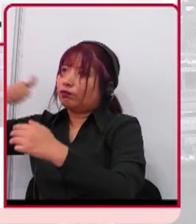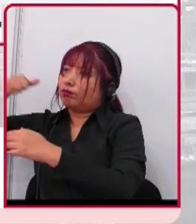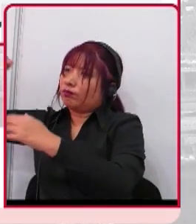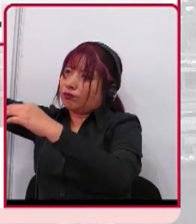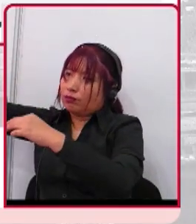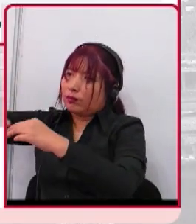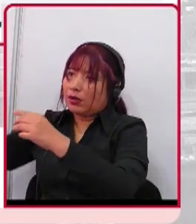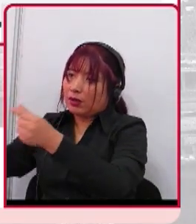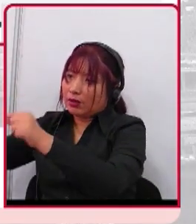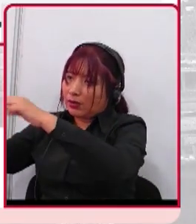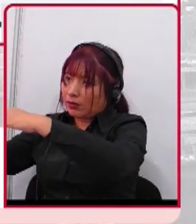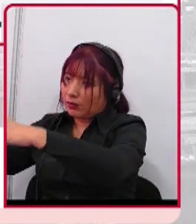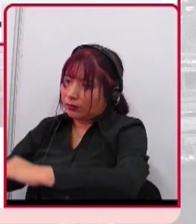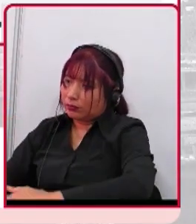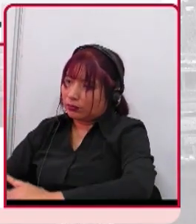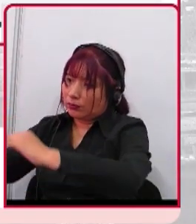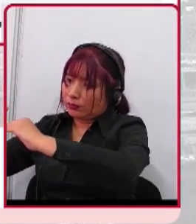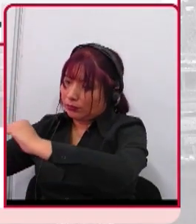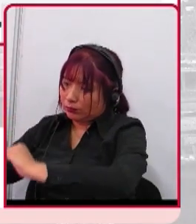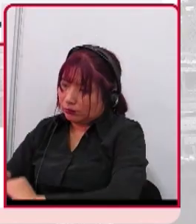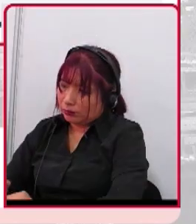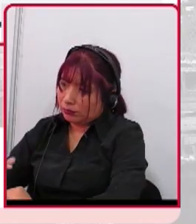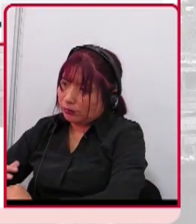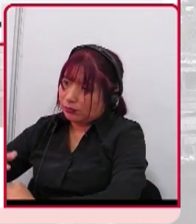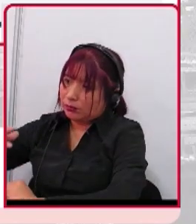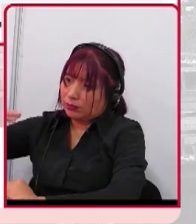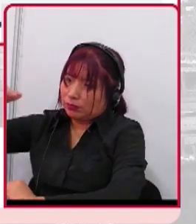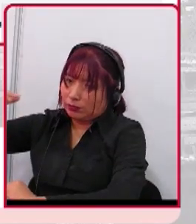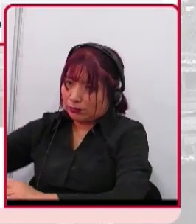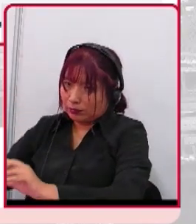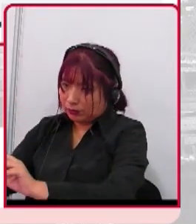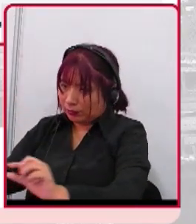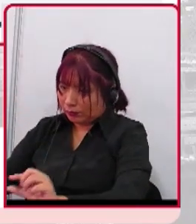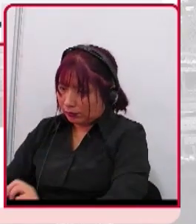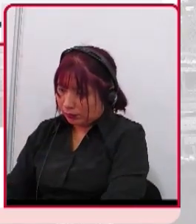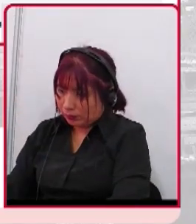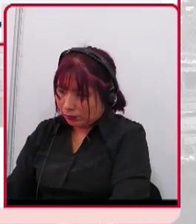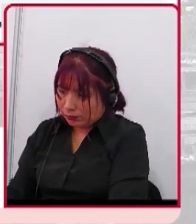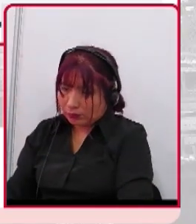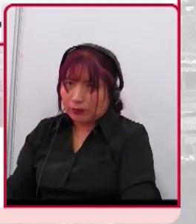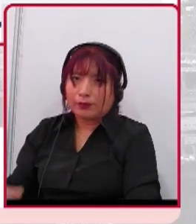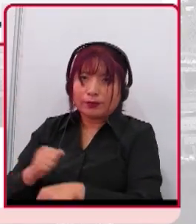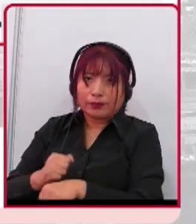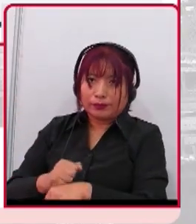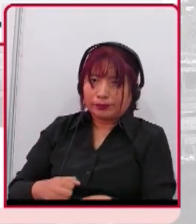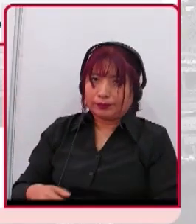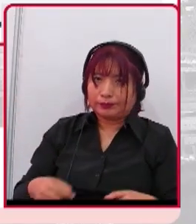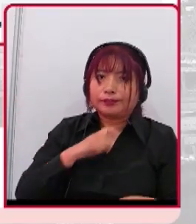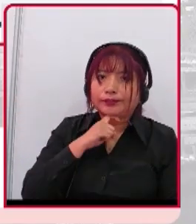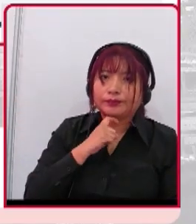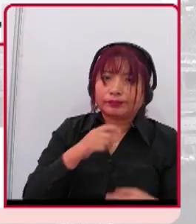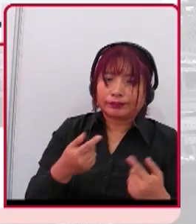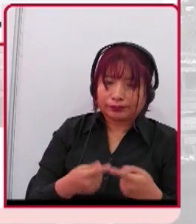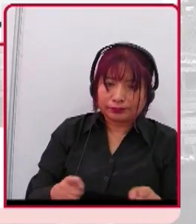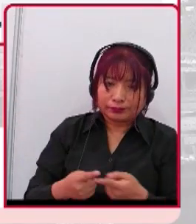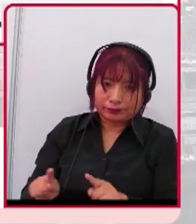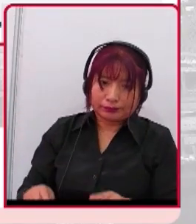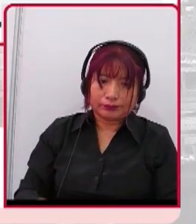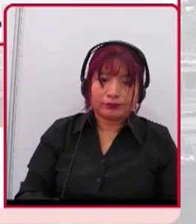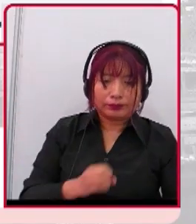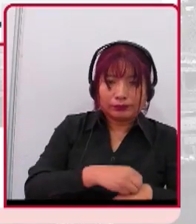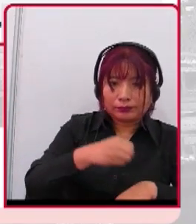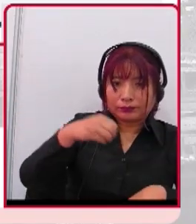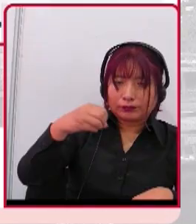Principalmente eso, nosotros como producción tenemos un concentrado con contenido de oro, como ya lo mencioné, y la producción de